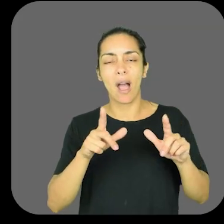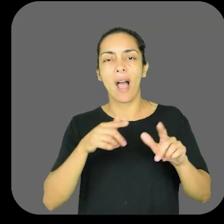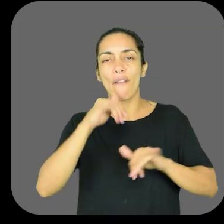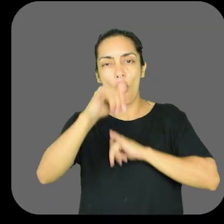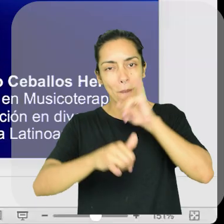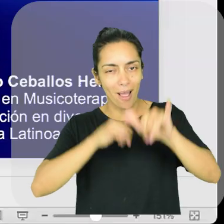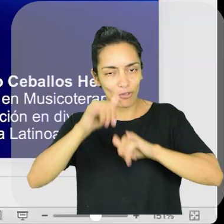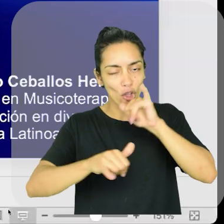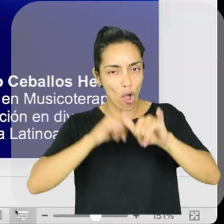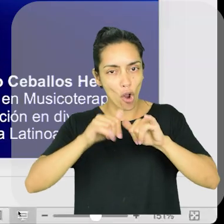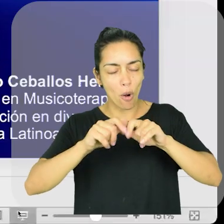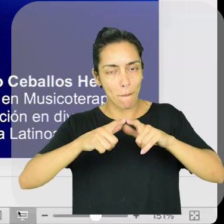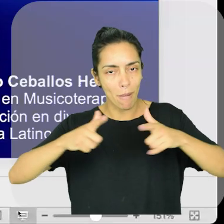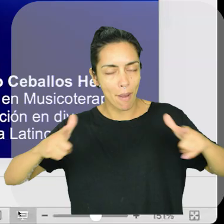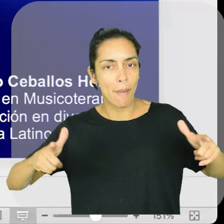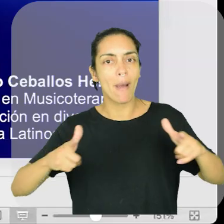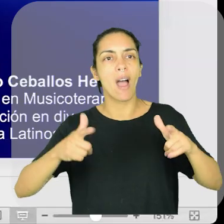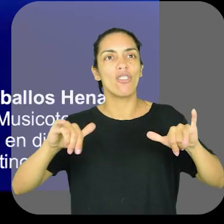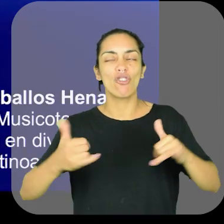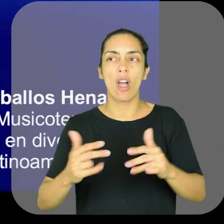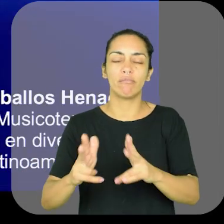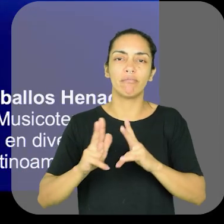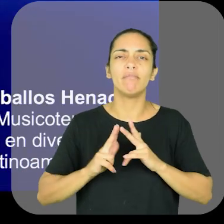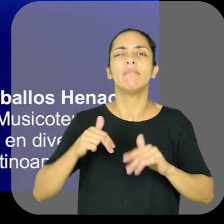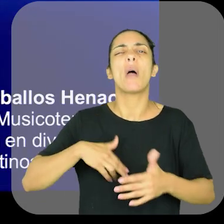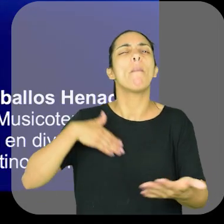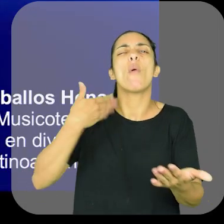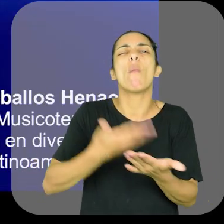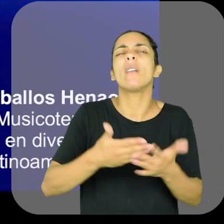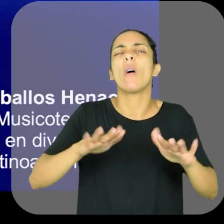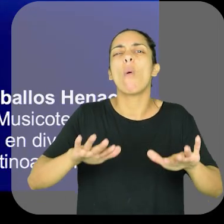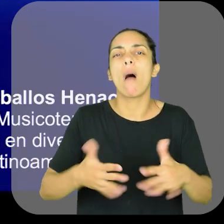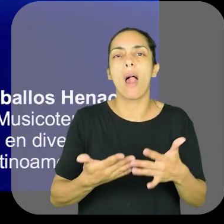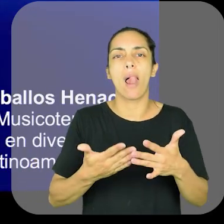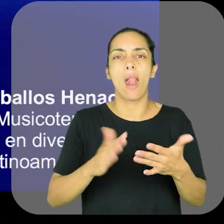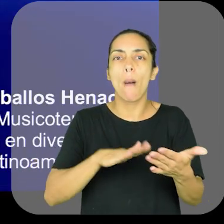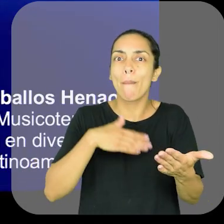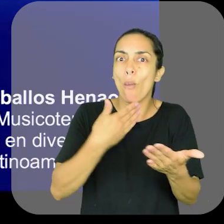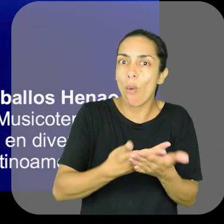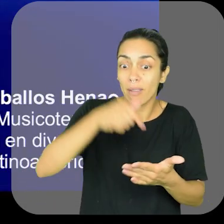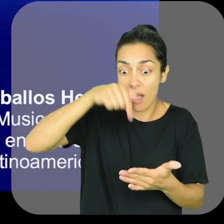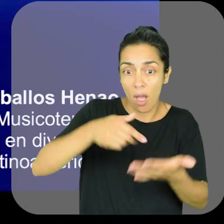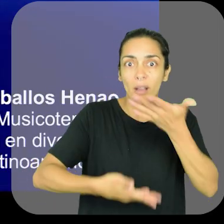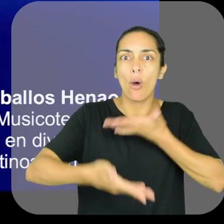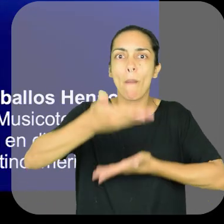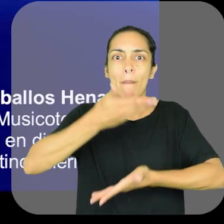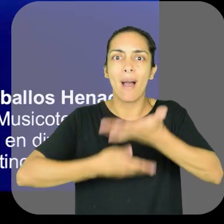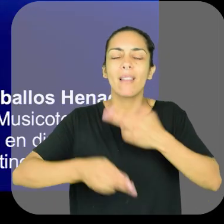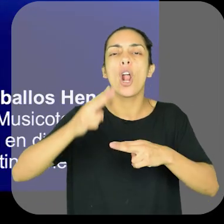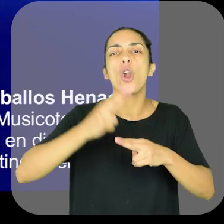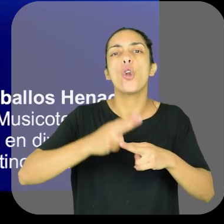la información que acaban de mencionar. Eh, Mi propuesta, la propuesta que voy a compartir hoy tiene como